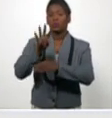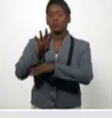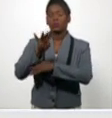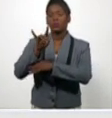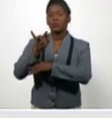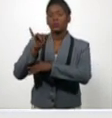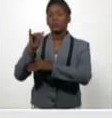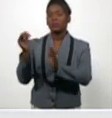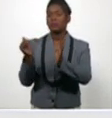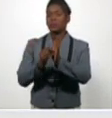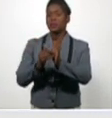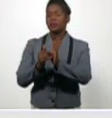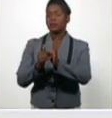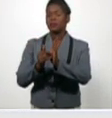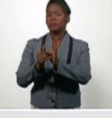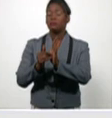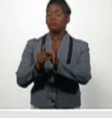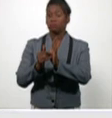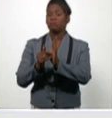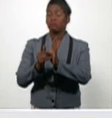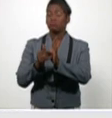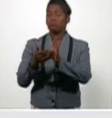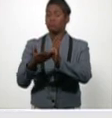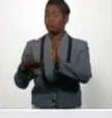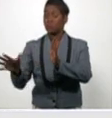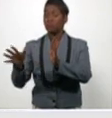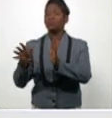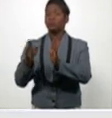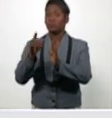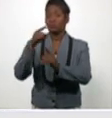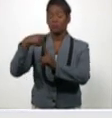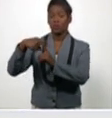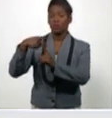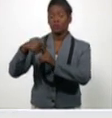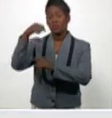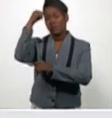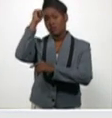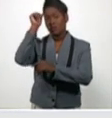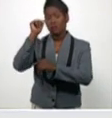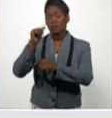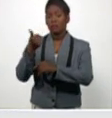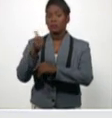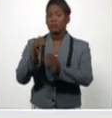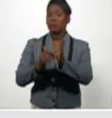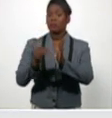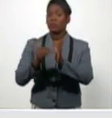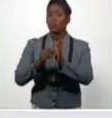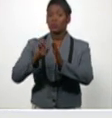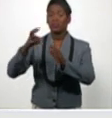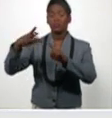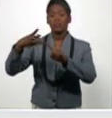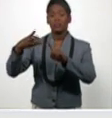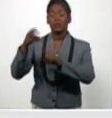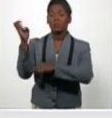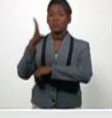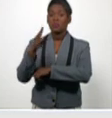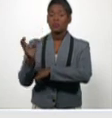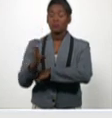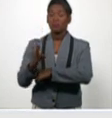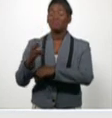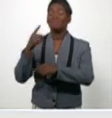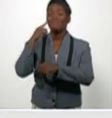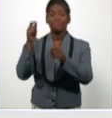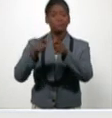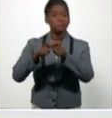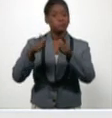28.496.000 y un tanto más de casos confirmados, la India con más de 10 millones, Brasil con más de casi